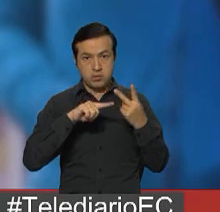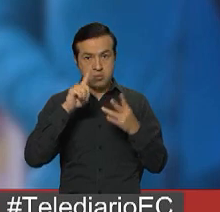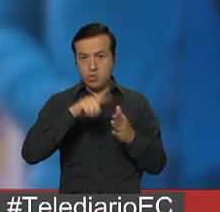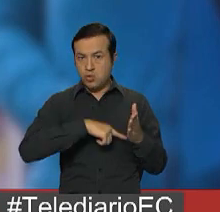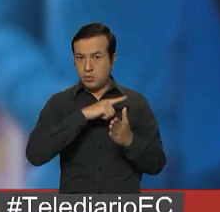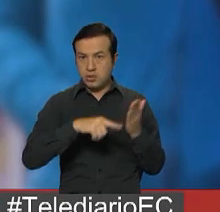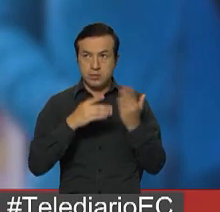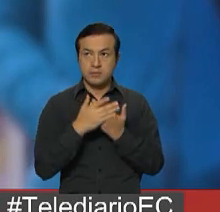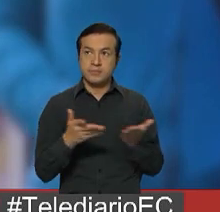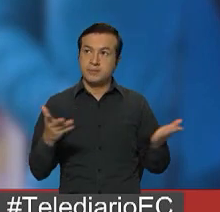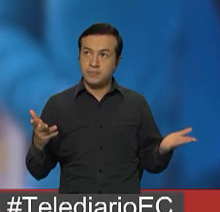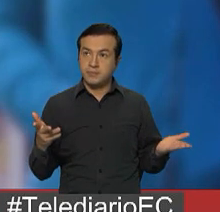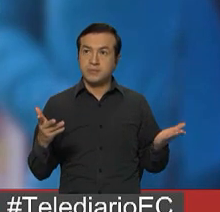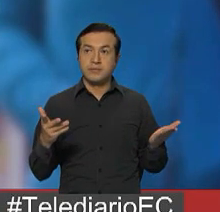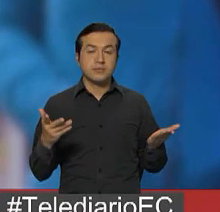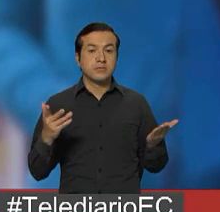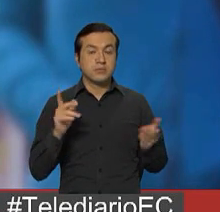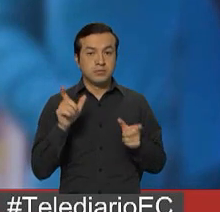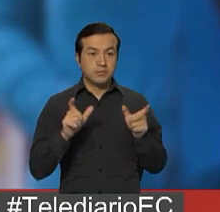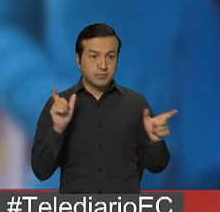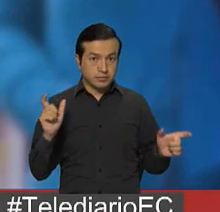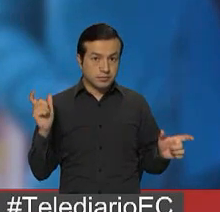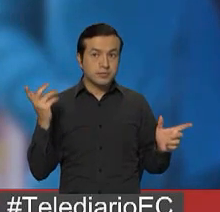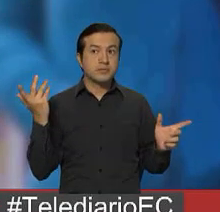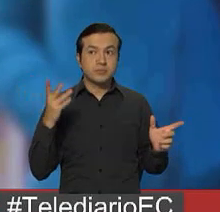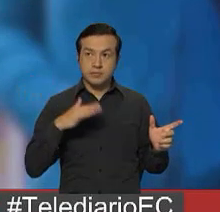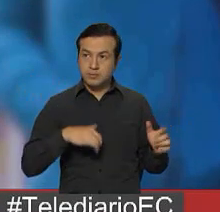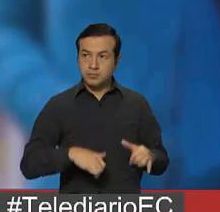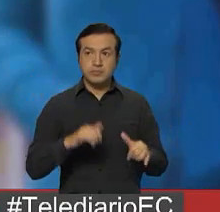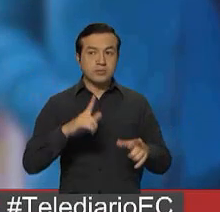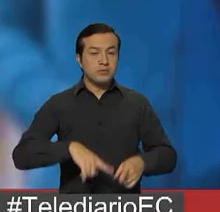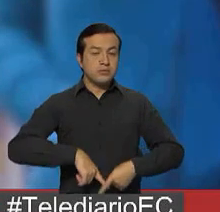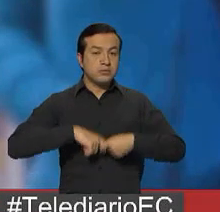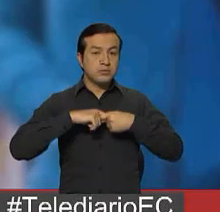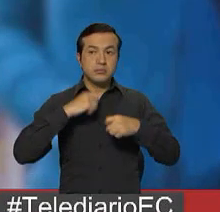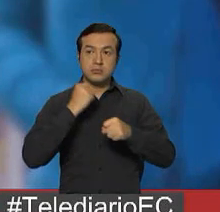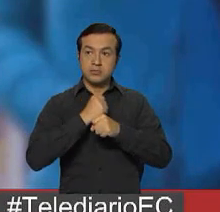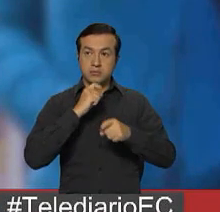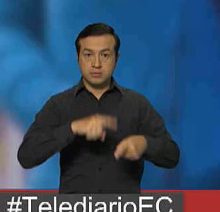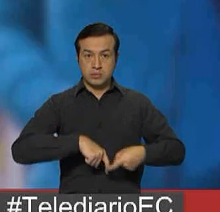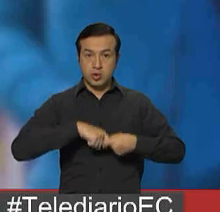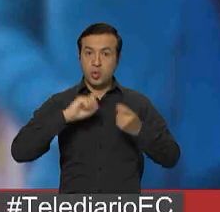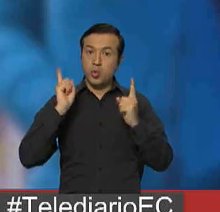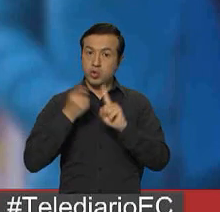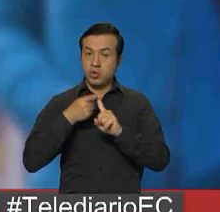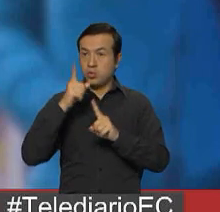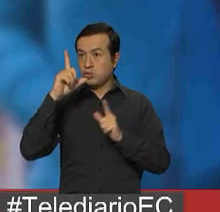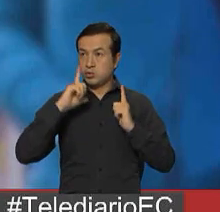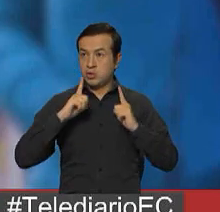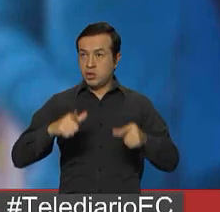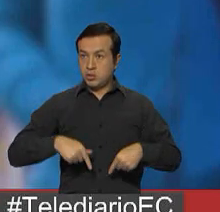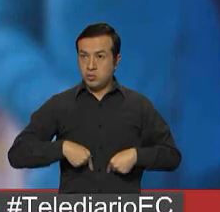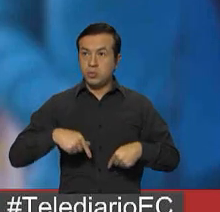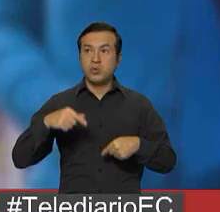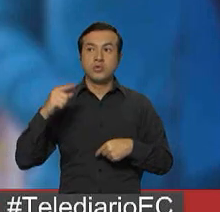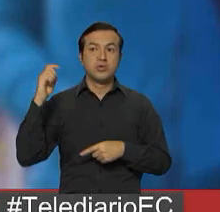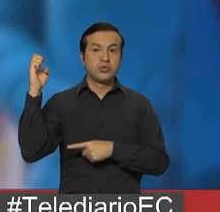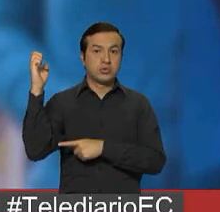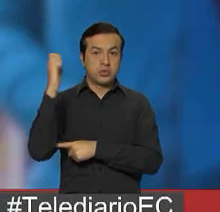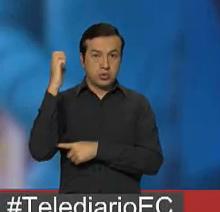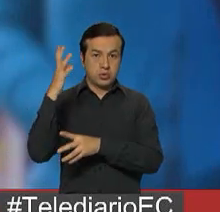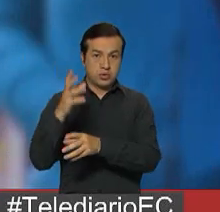sector público y privado de forma presencial se mantiene suspendido excepto en los sectores de salud seguridad y emergencias